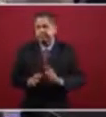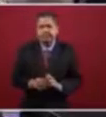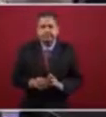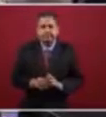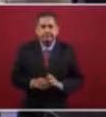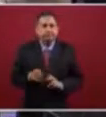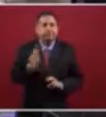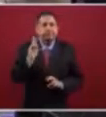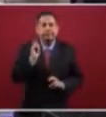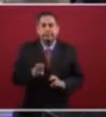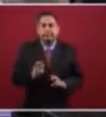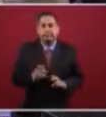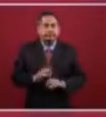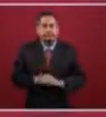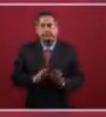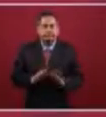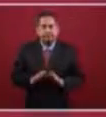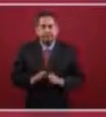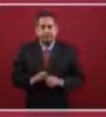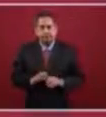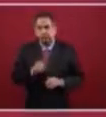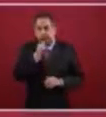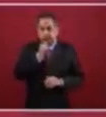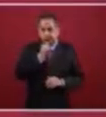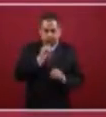hay, no me ha llegado